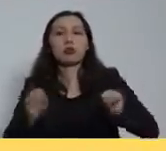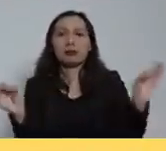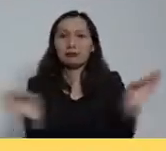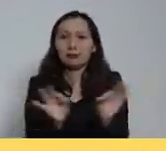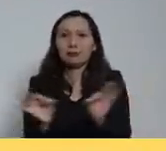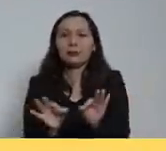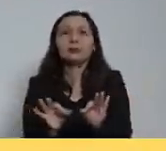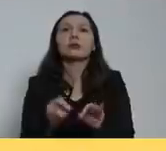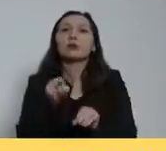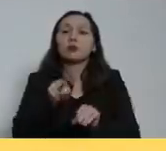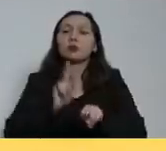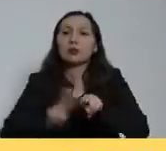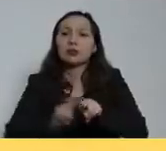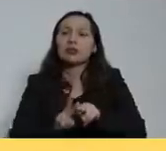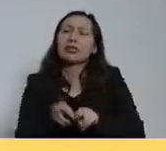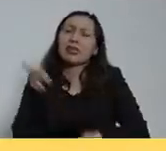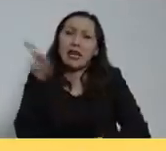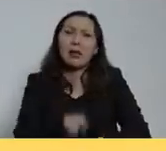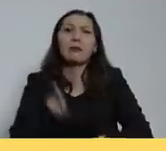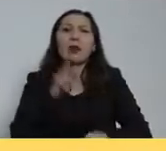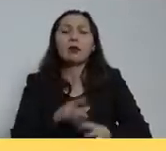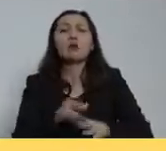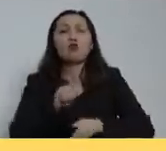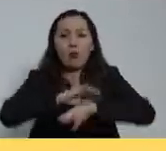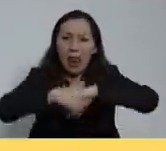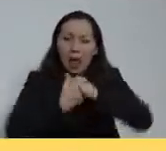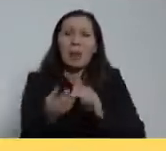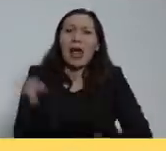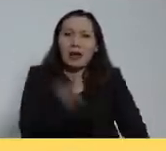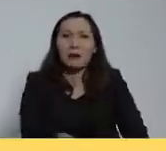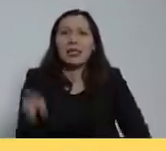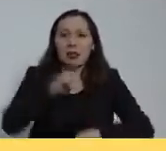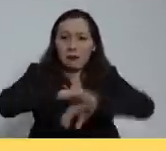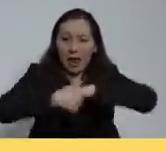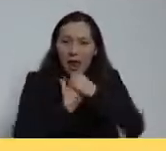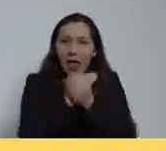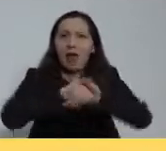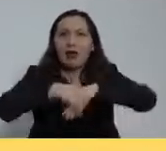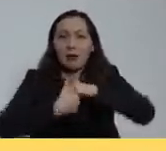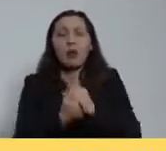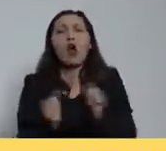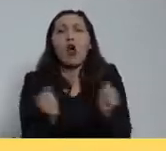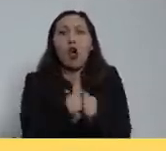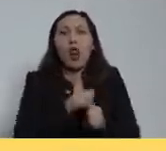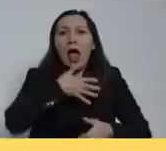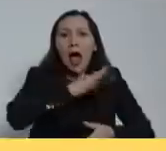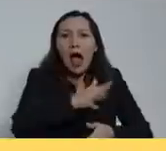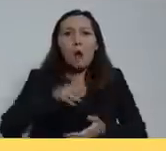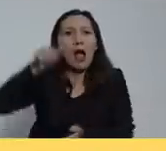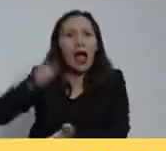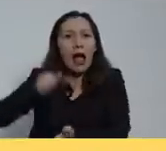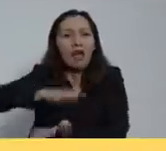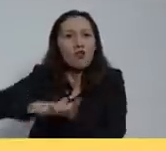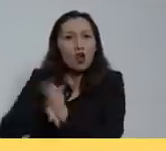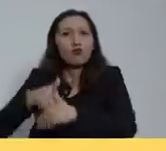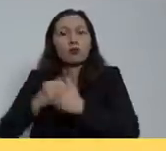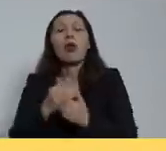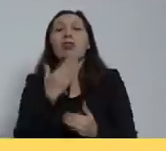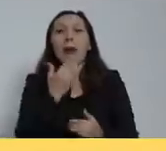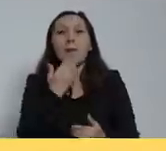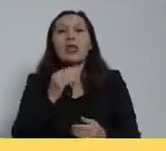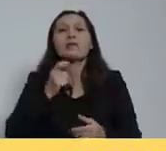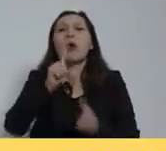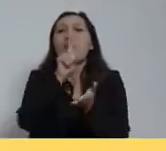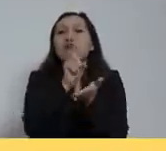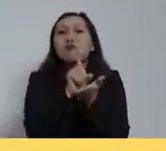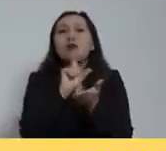instruido, a hacer obsesivamente su lavado de manos, sobre todo con agua y jabón. El uso de alcohol gel